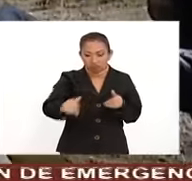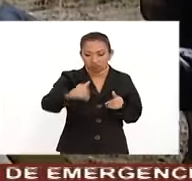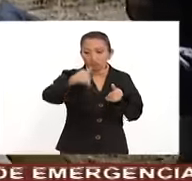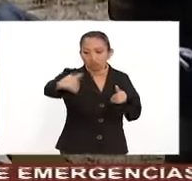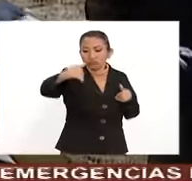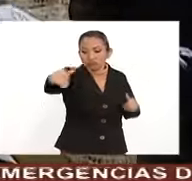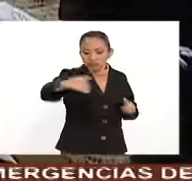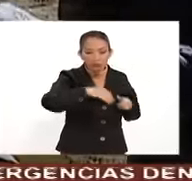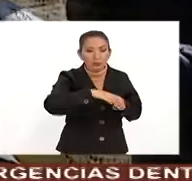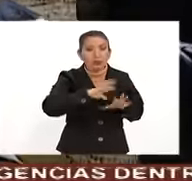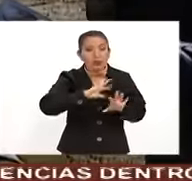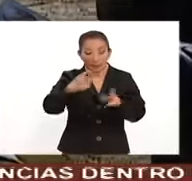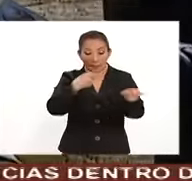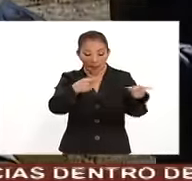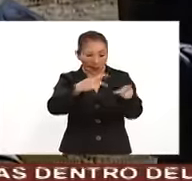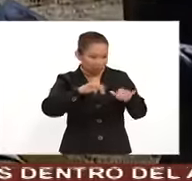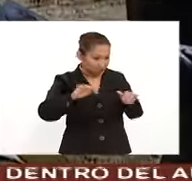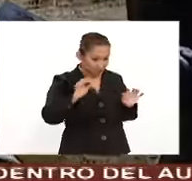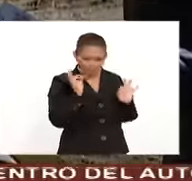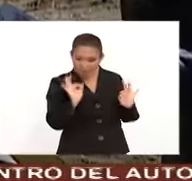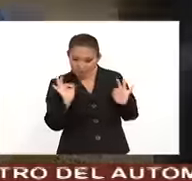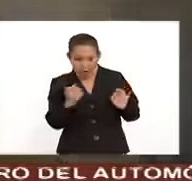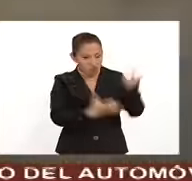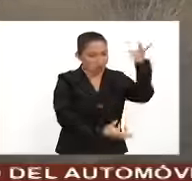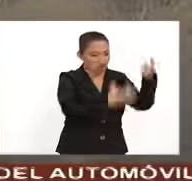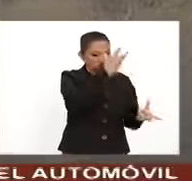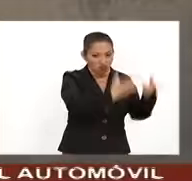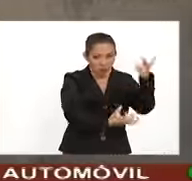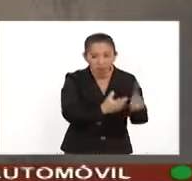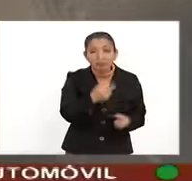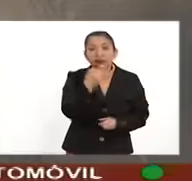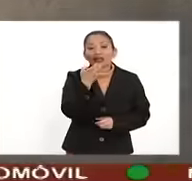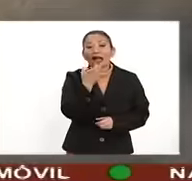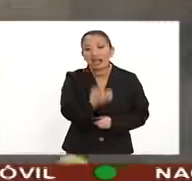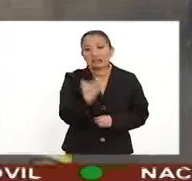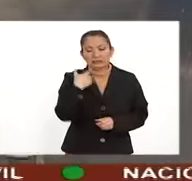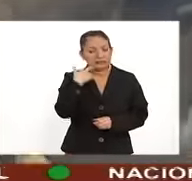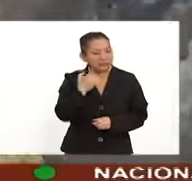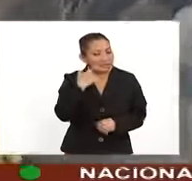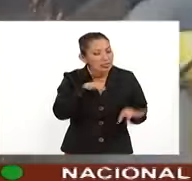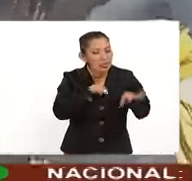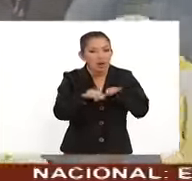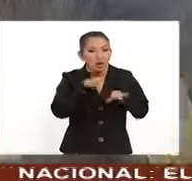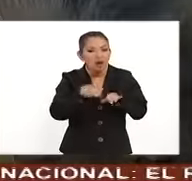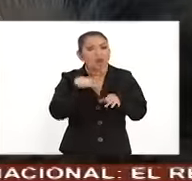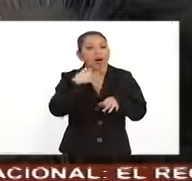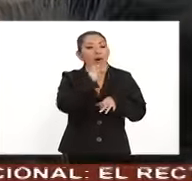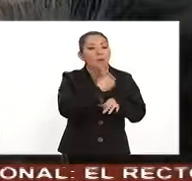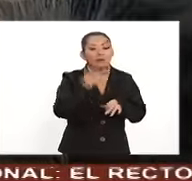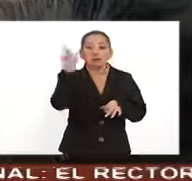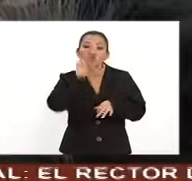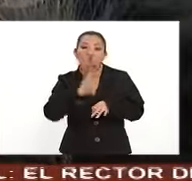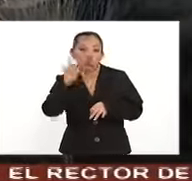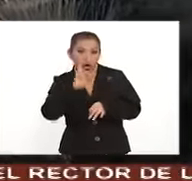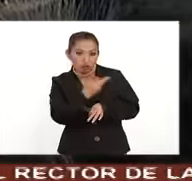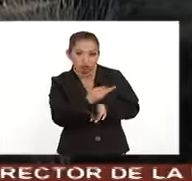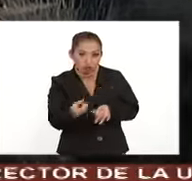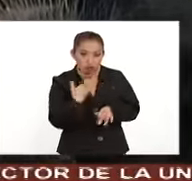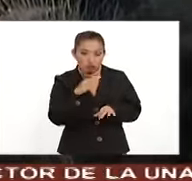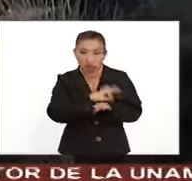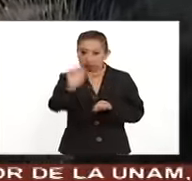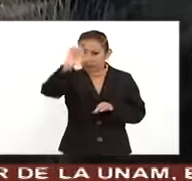y ya cuando esté preparado entonces se aplica el fuego. Esta es una ardua labor que se realiza tanto por hombres como mujeres, todos